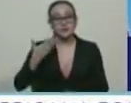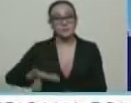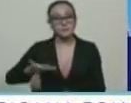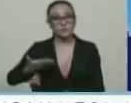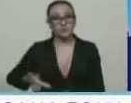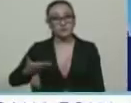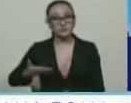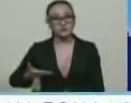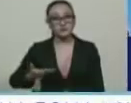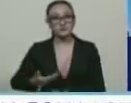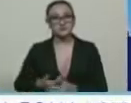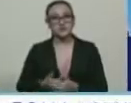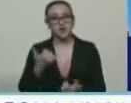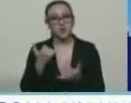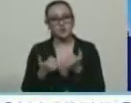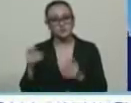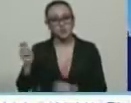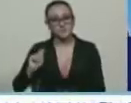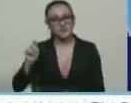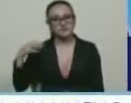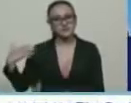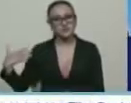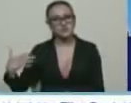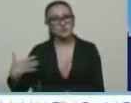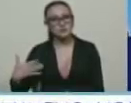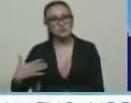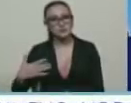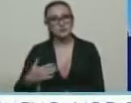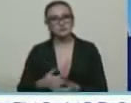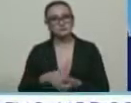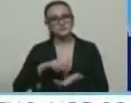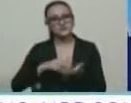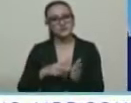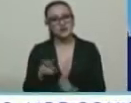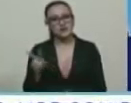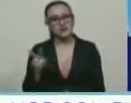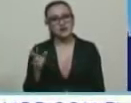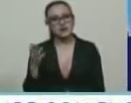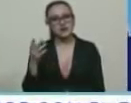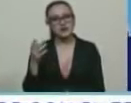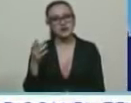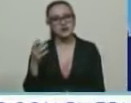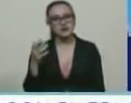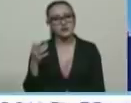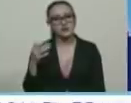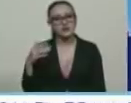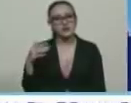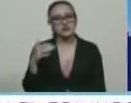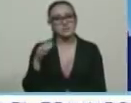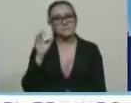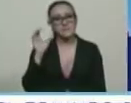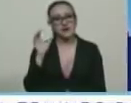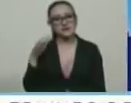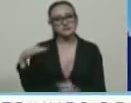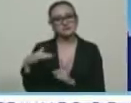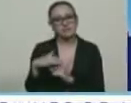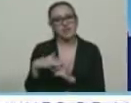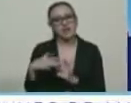importancia. En los últimos meses, como un país que sometió a un ataque pesado